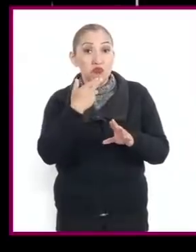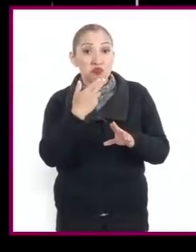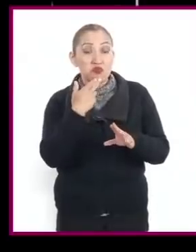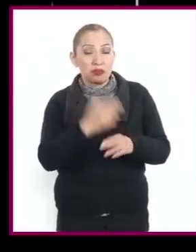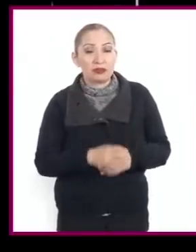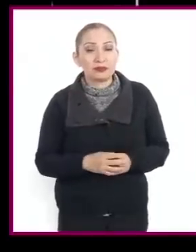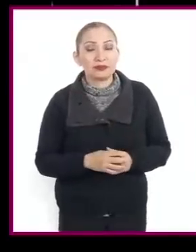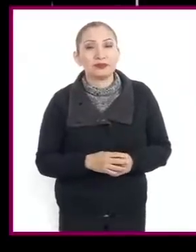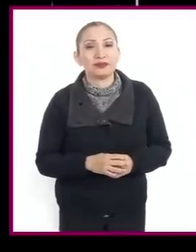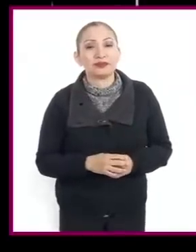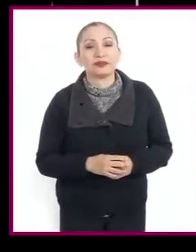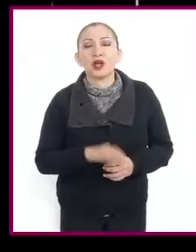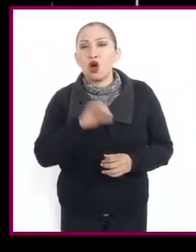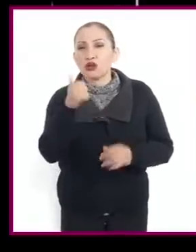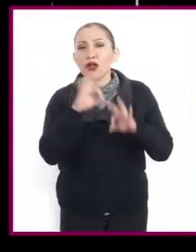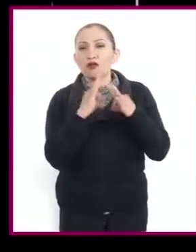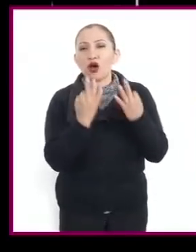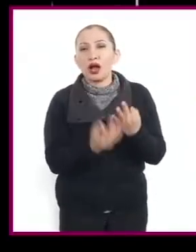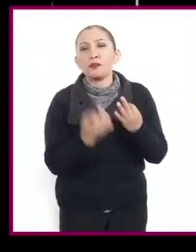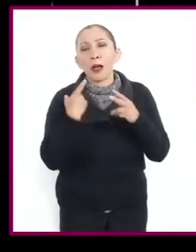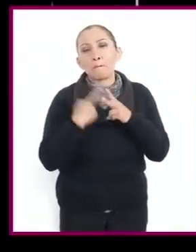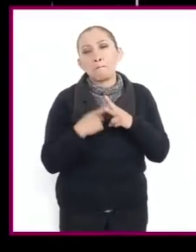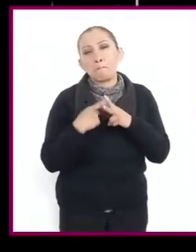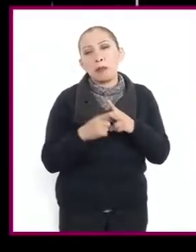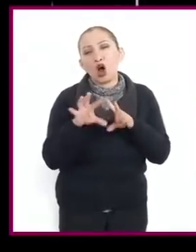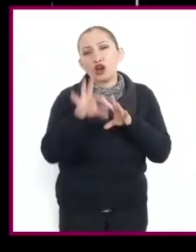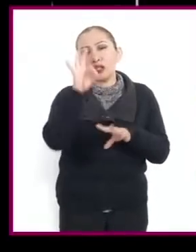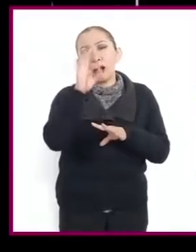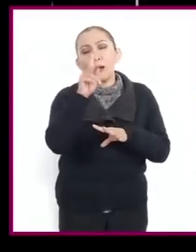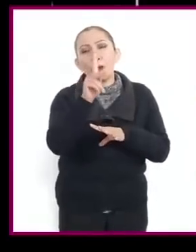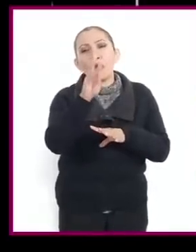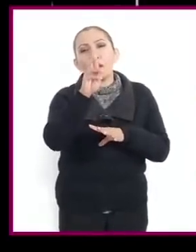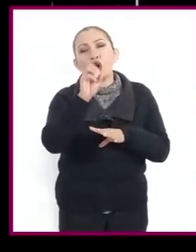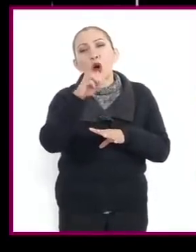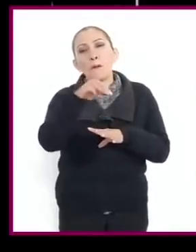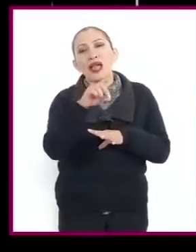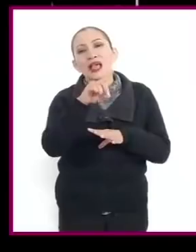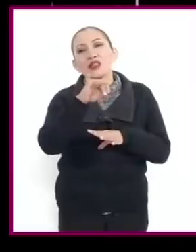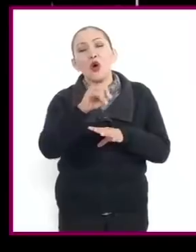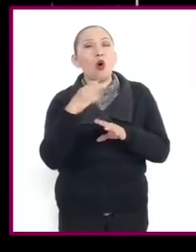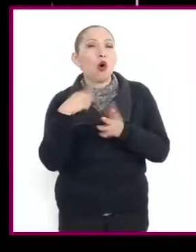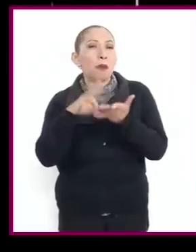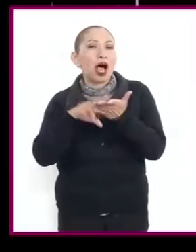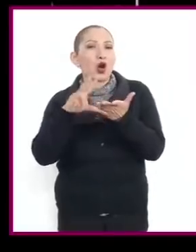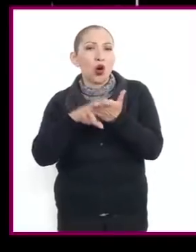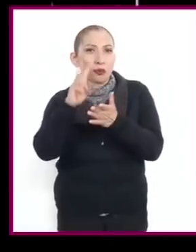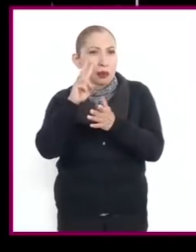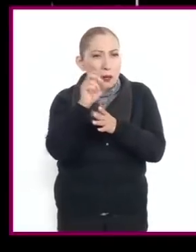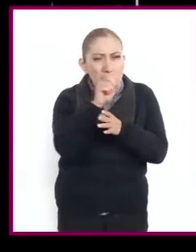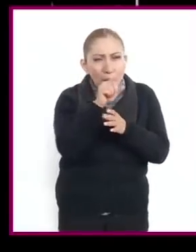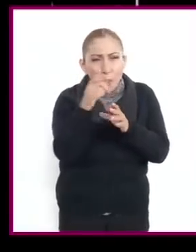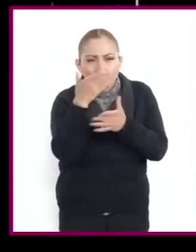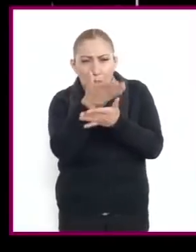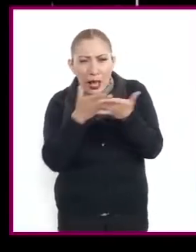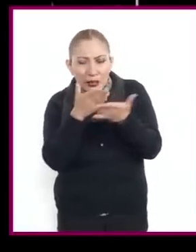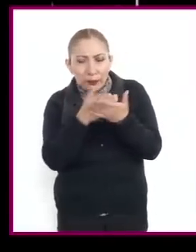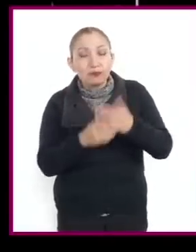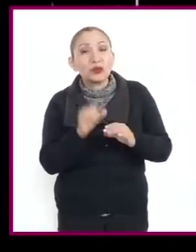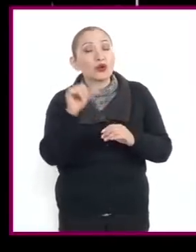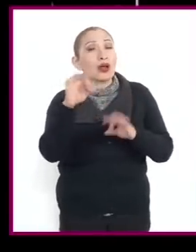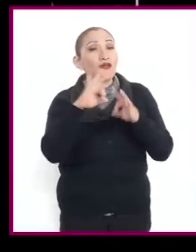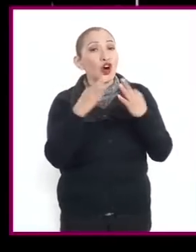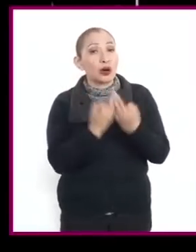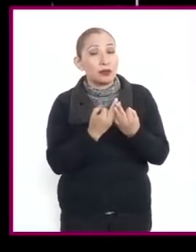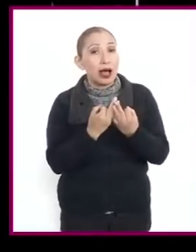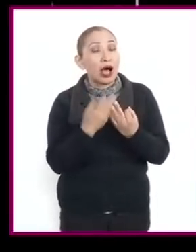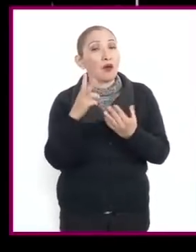útil. Bien. Hay otras maneras de calcular el promedio o encontrar el valor típico o el valor de en medio. La otra manera